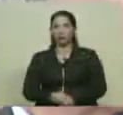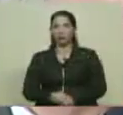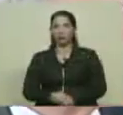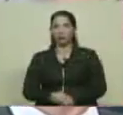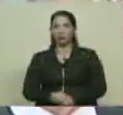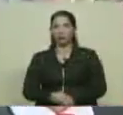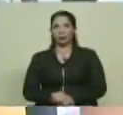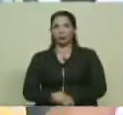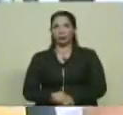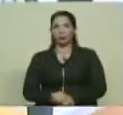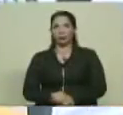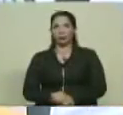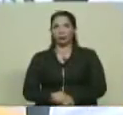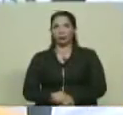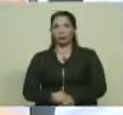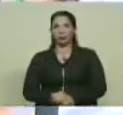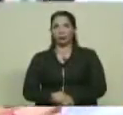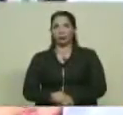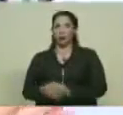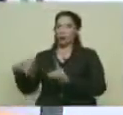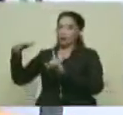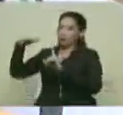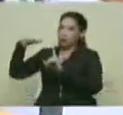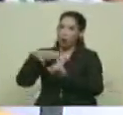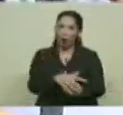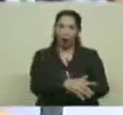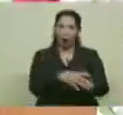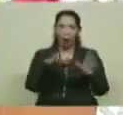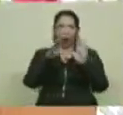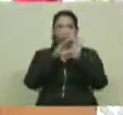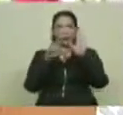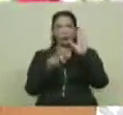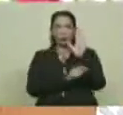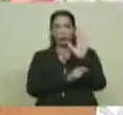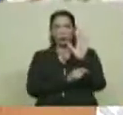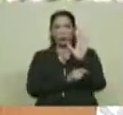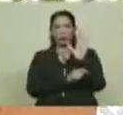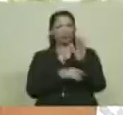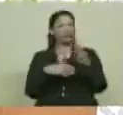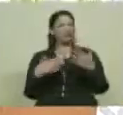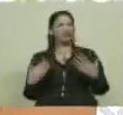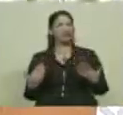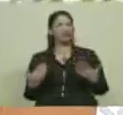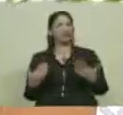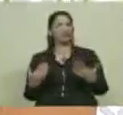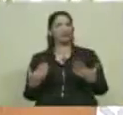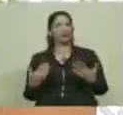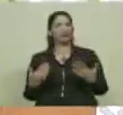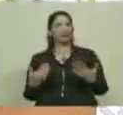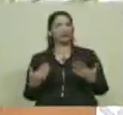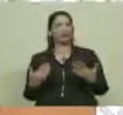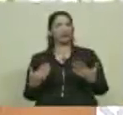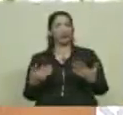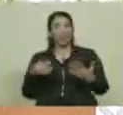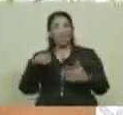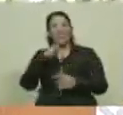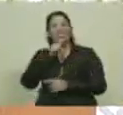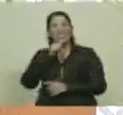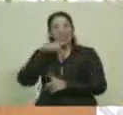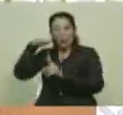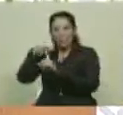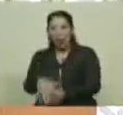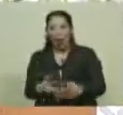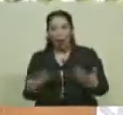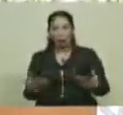Triste es los ataques a esta constitución. ¿De quiénes? De los de la Cuarta República. Mire, el